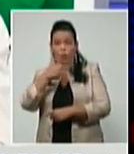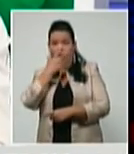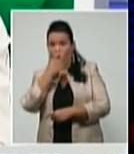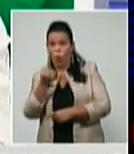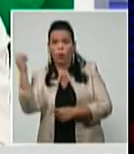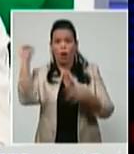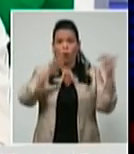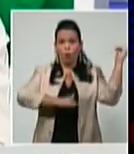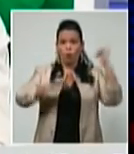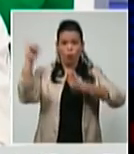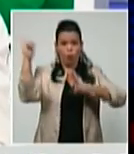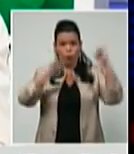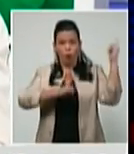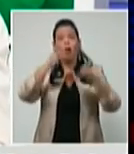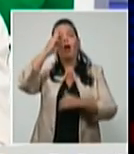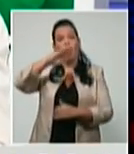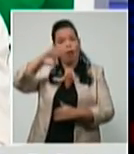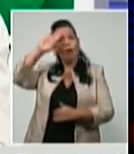otros no son turistas,